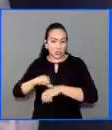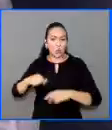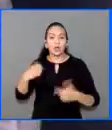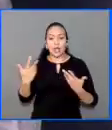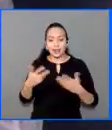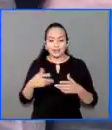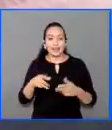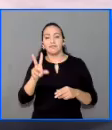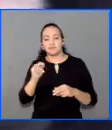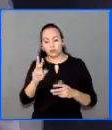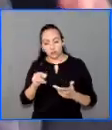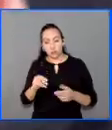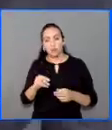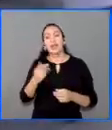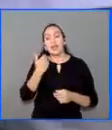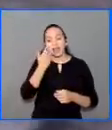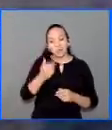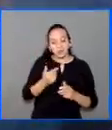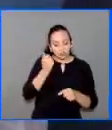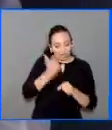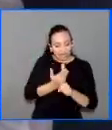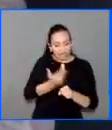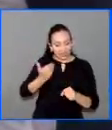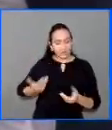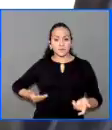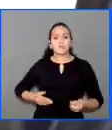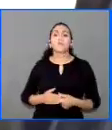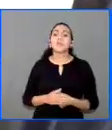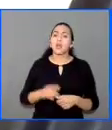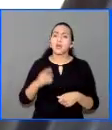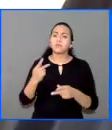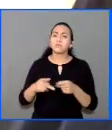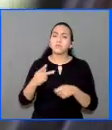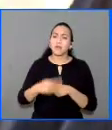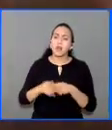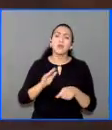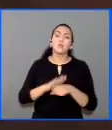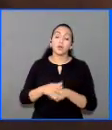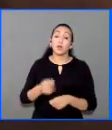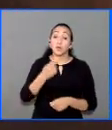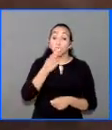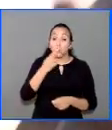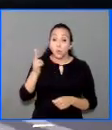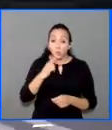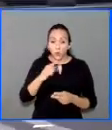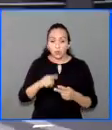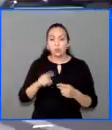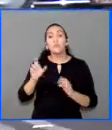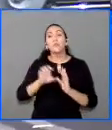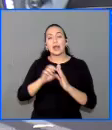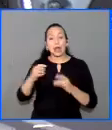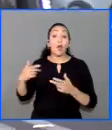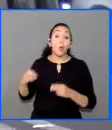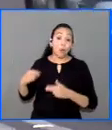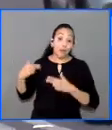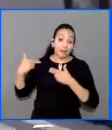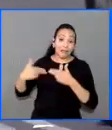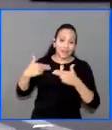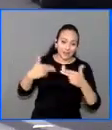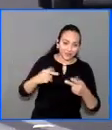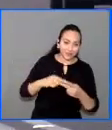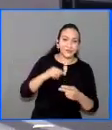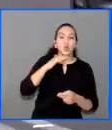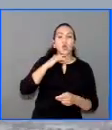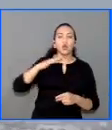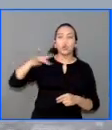invasión. Los principales factores de riesgo son el consumo de tabaco, antecedentes hereditarios, contaminación ambiental,